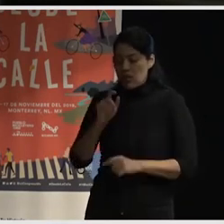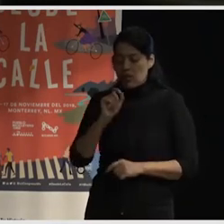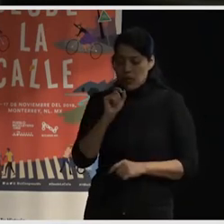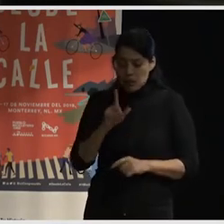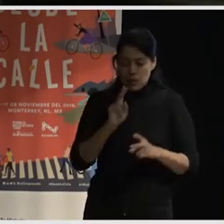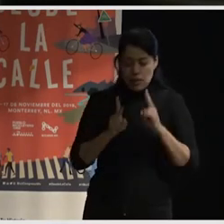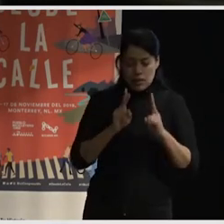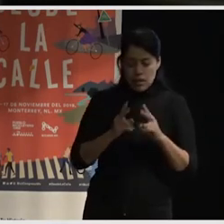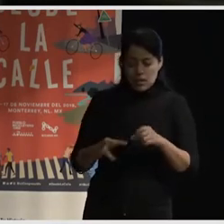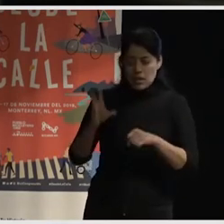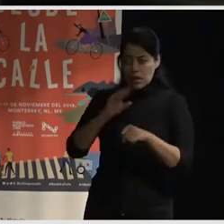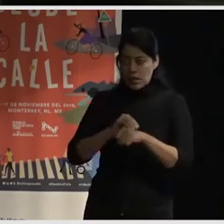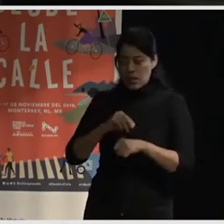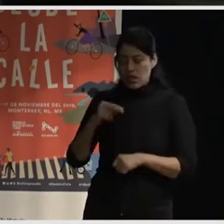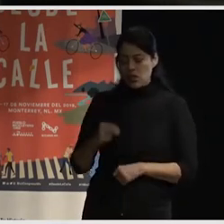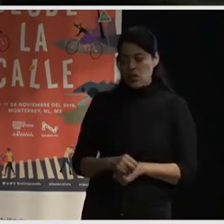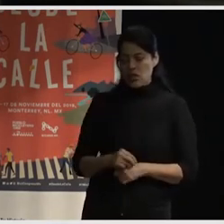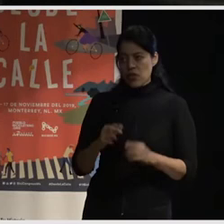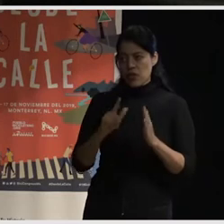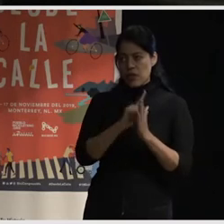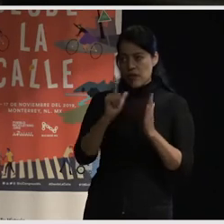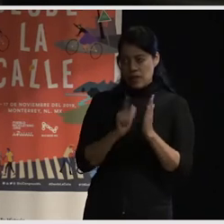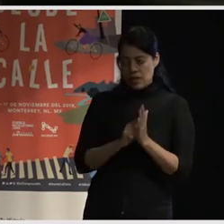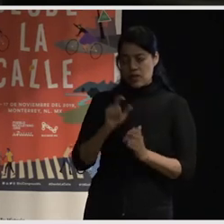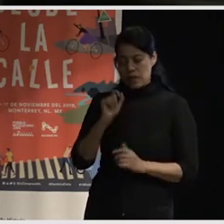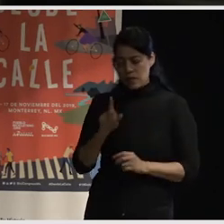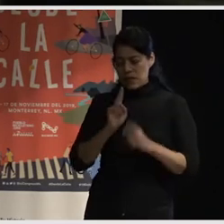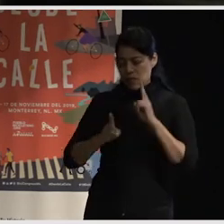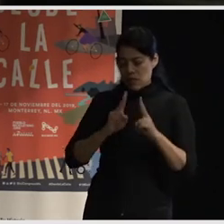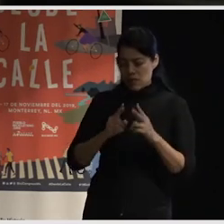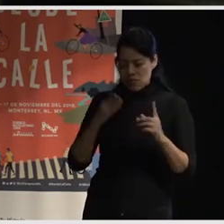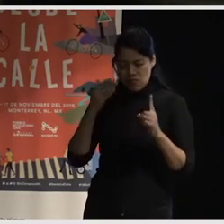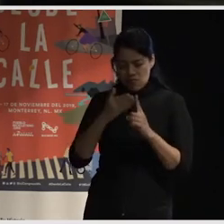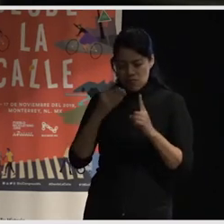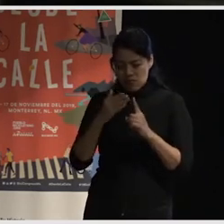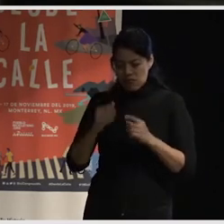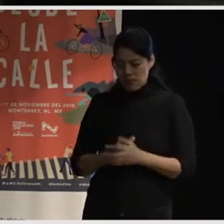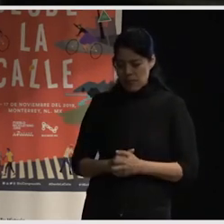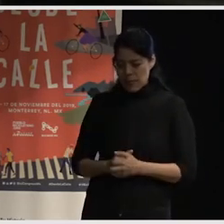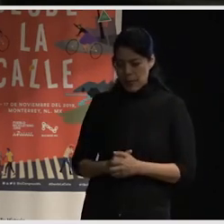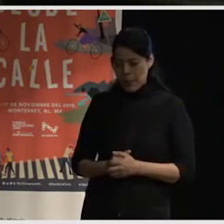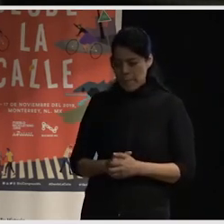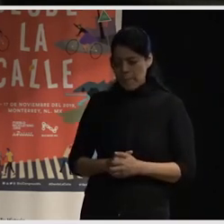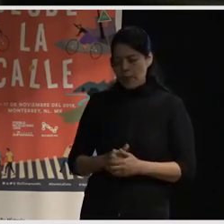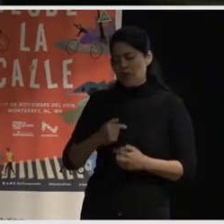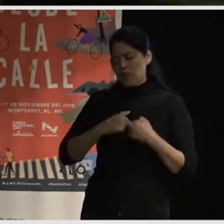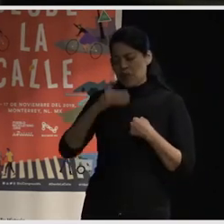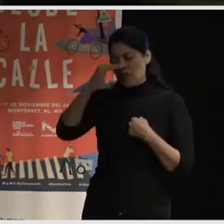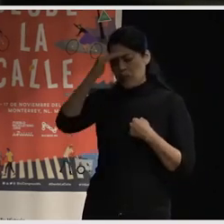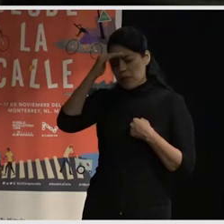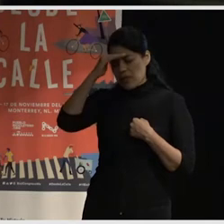normas y luego es estuviste estuvimos hablando de estrategias de comunicación y publicidad me haces pensar un poco en